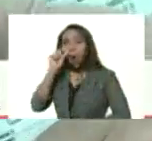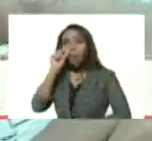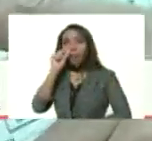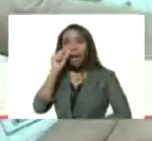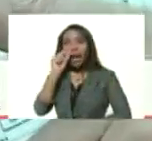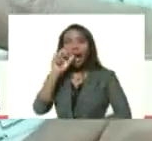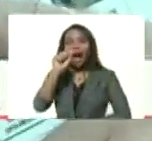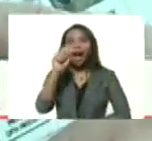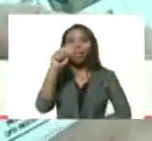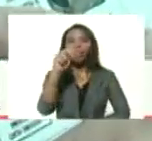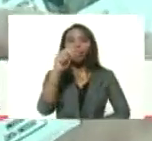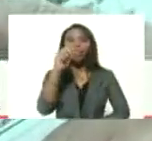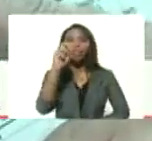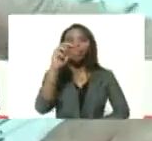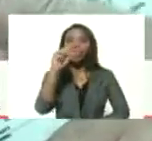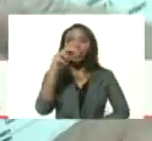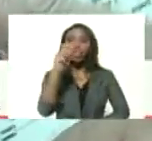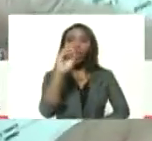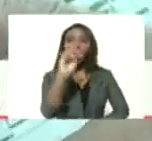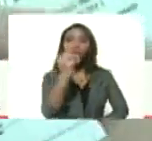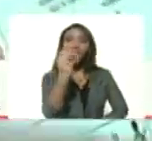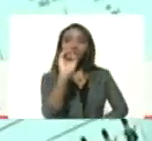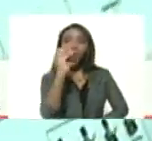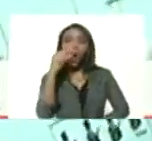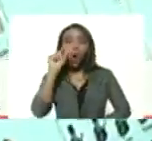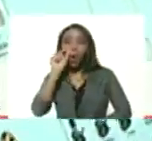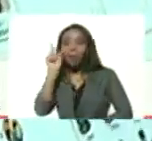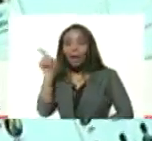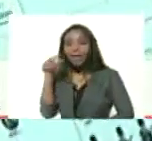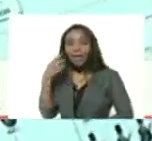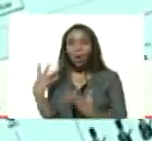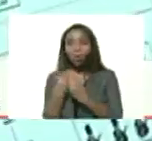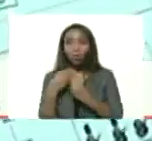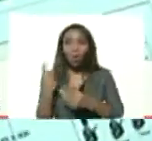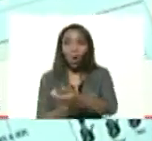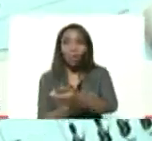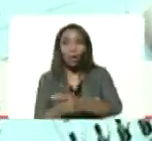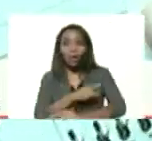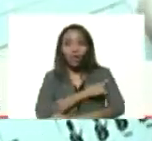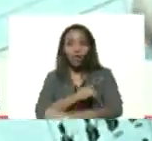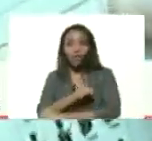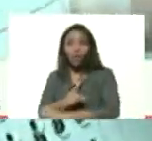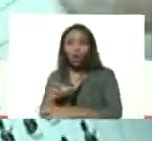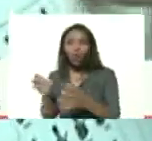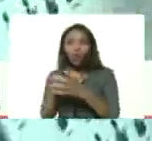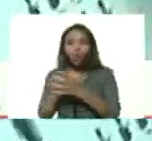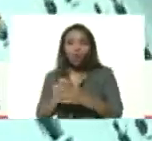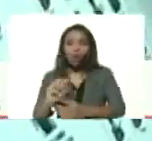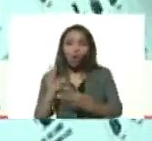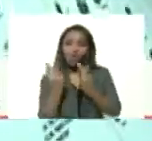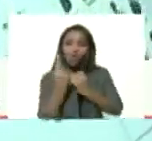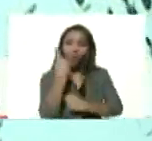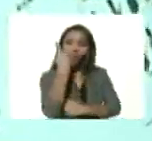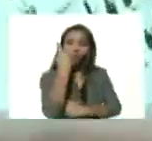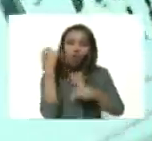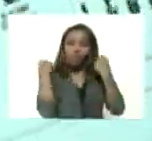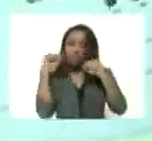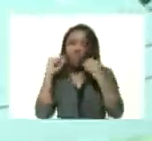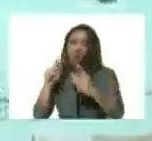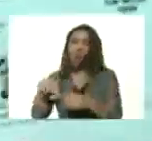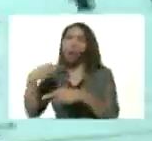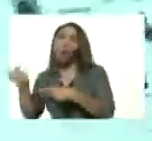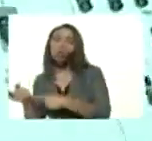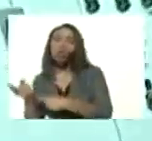José Sequera Torres, que junto con sus hermanos, uno de sus hermanos dirige el grupo número 1 de entrenamiento y otro de sus